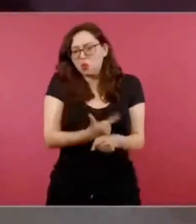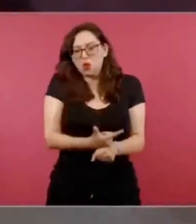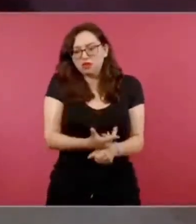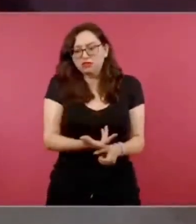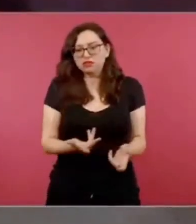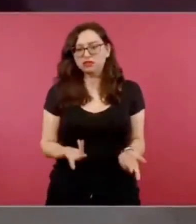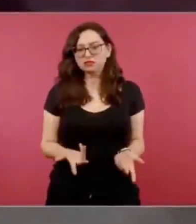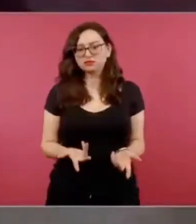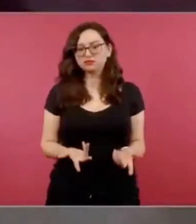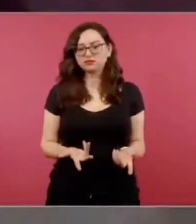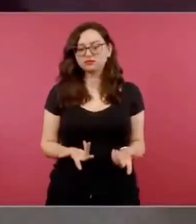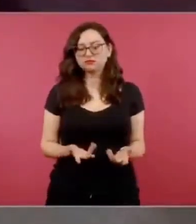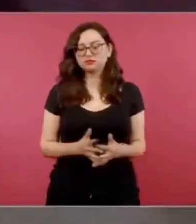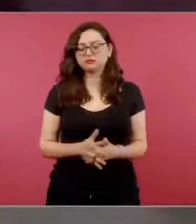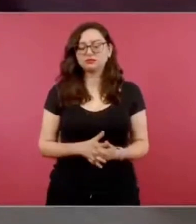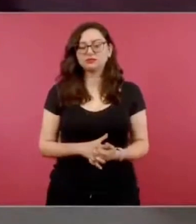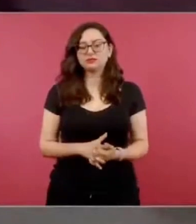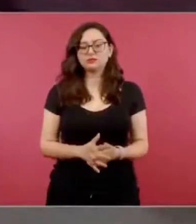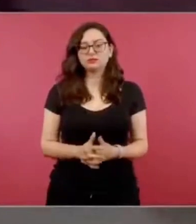que